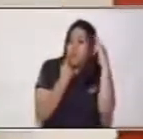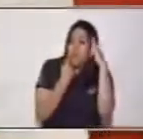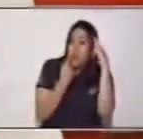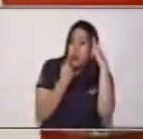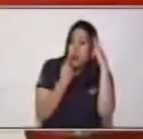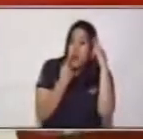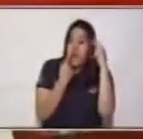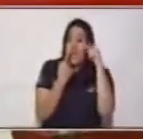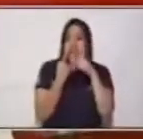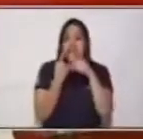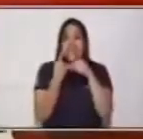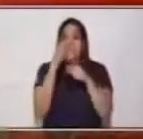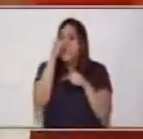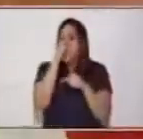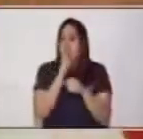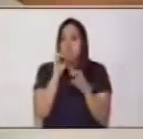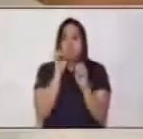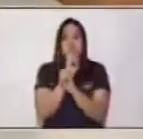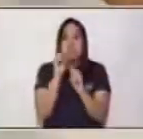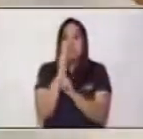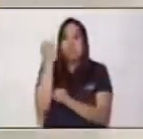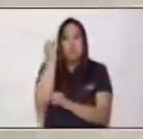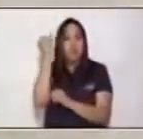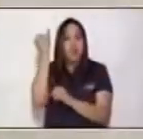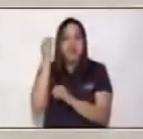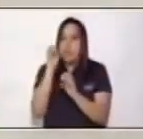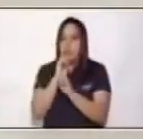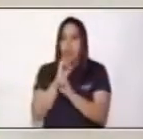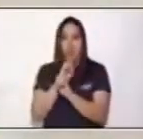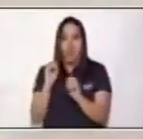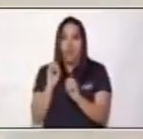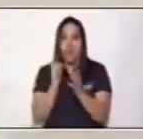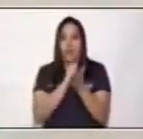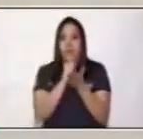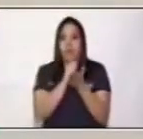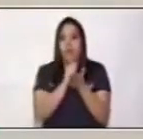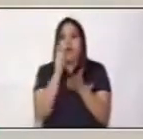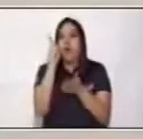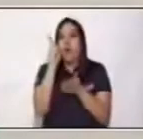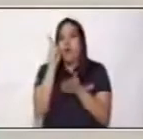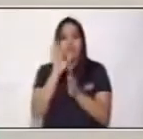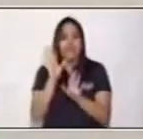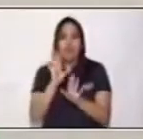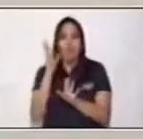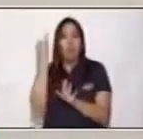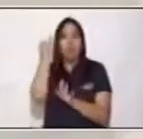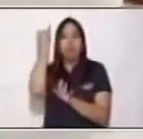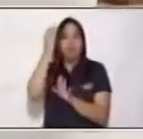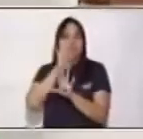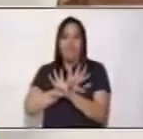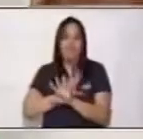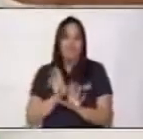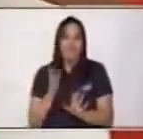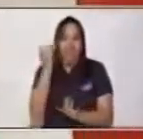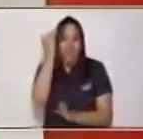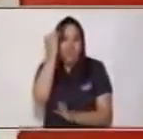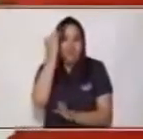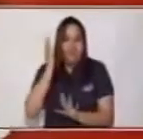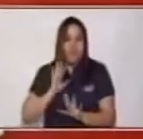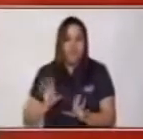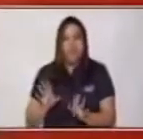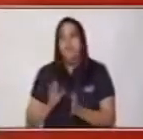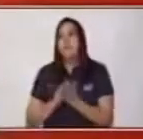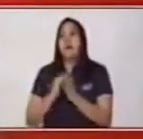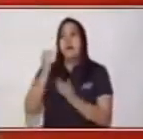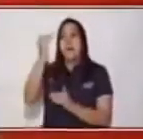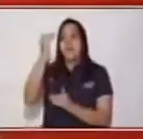algebraicas se queda imaginario. Tenemos ahí 2x a la 1, imaginario el 1. Luego bajamos